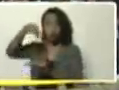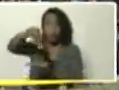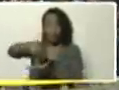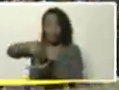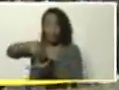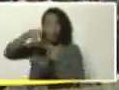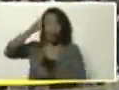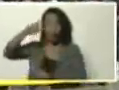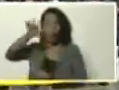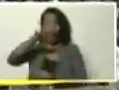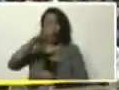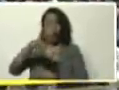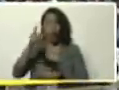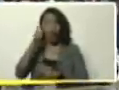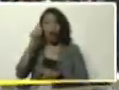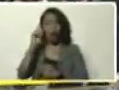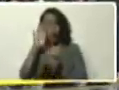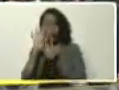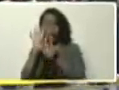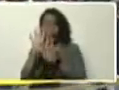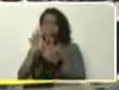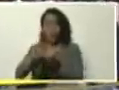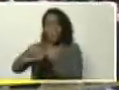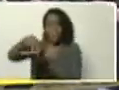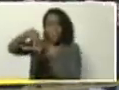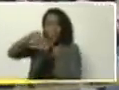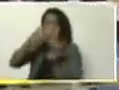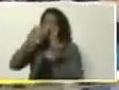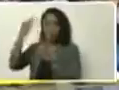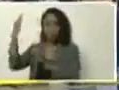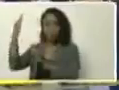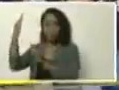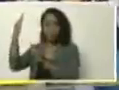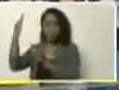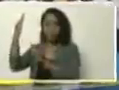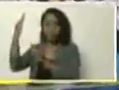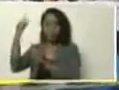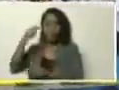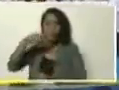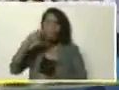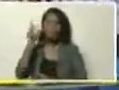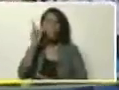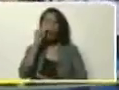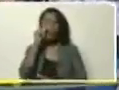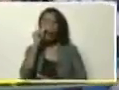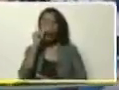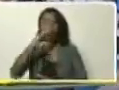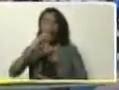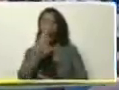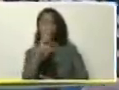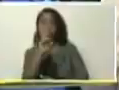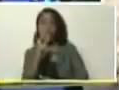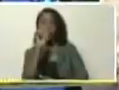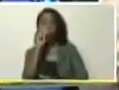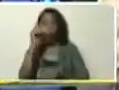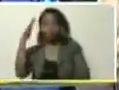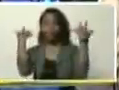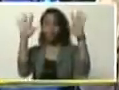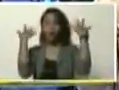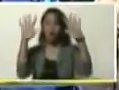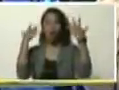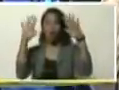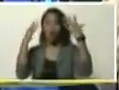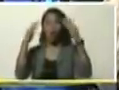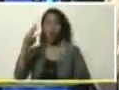el pueblo que está presente en el complejo deportivo Papá Carrillo, en los dos caminos. En este aplauso al jefe de